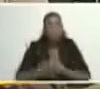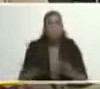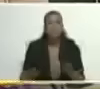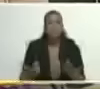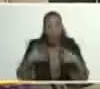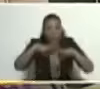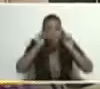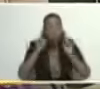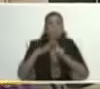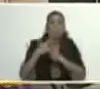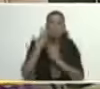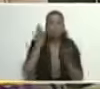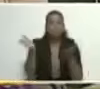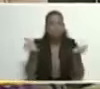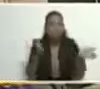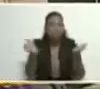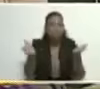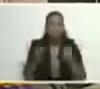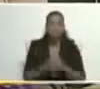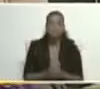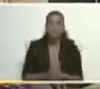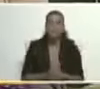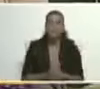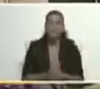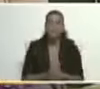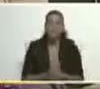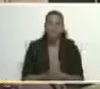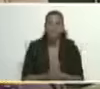Para entender estas cosas.